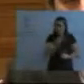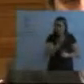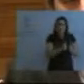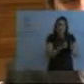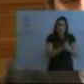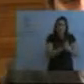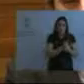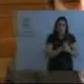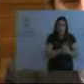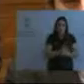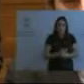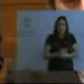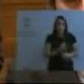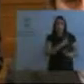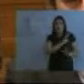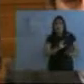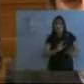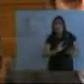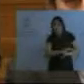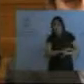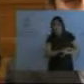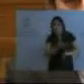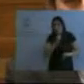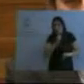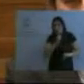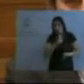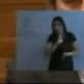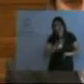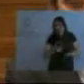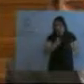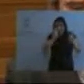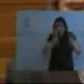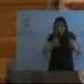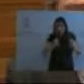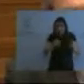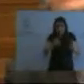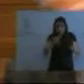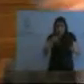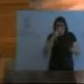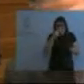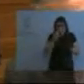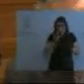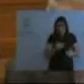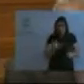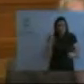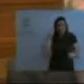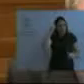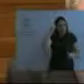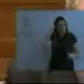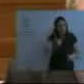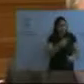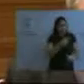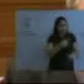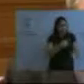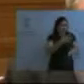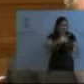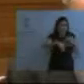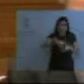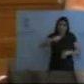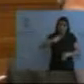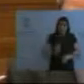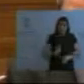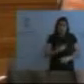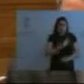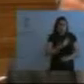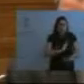hasta el momento el Gobierno socialista poco o nada le importa este asunto. De hecho, lleva años, como dije antes, con esta misma cantinela y todavía no hemos